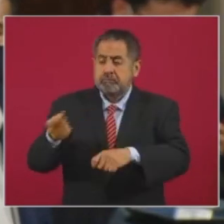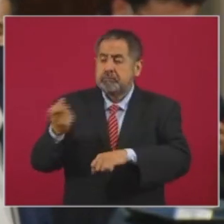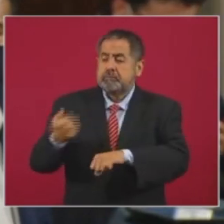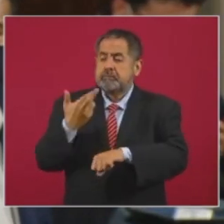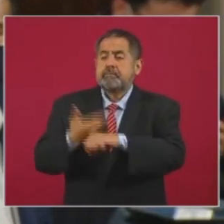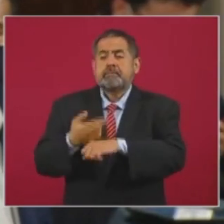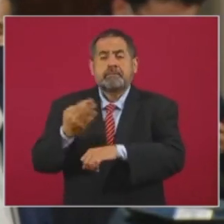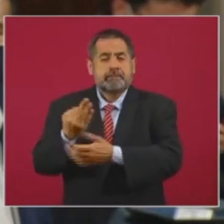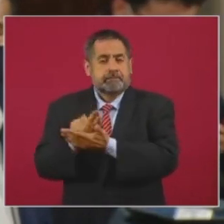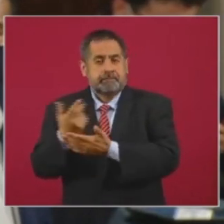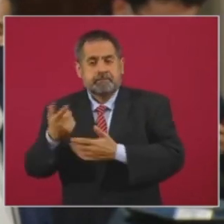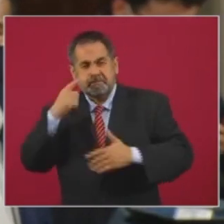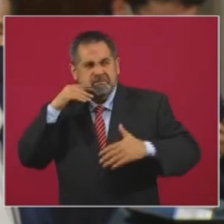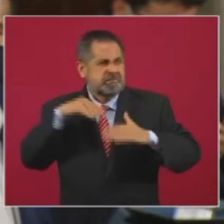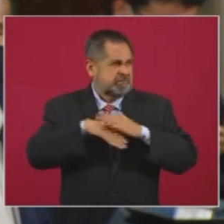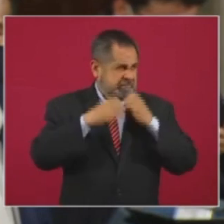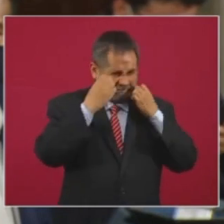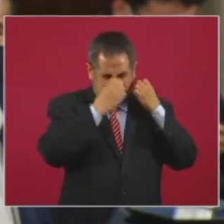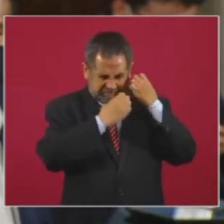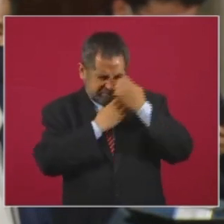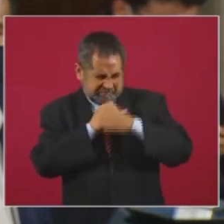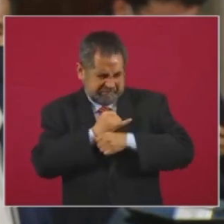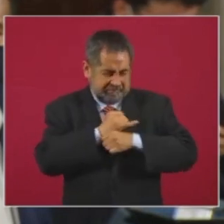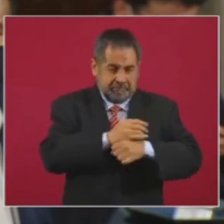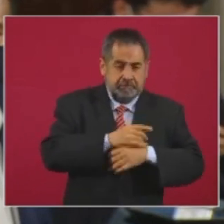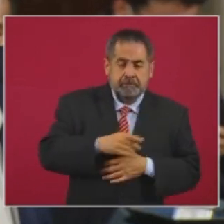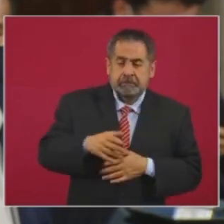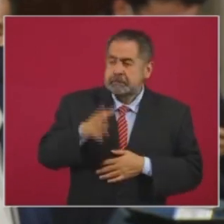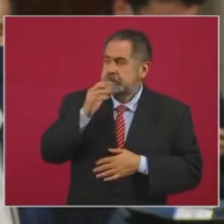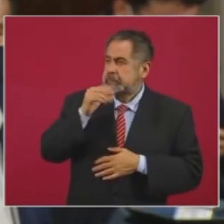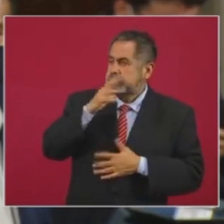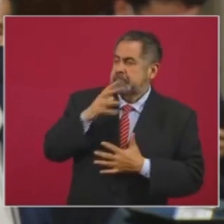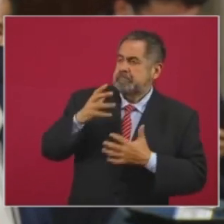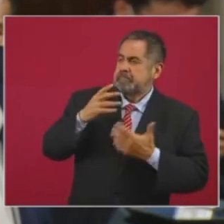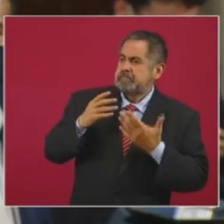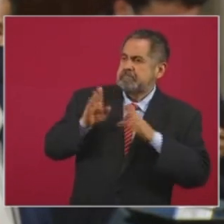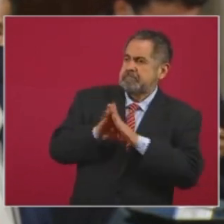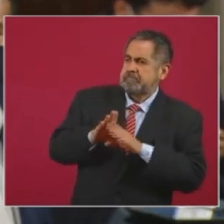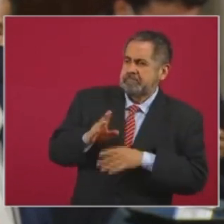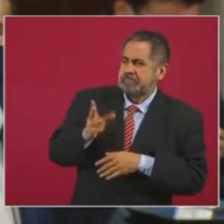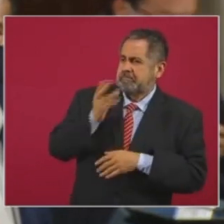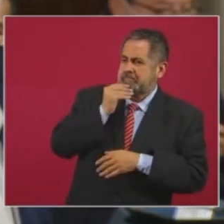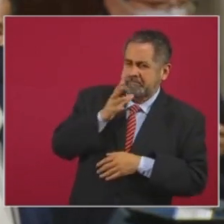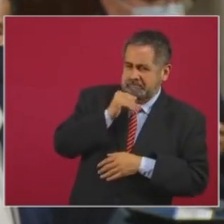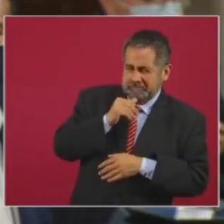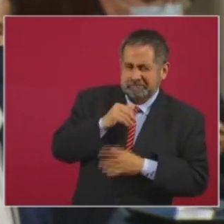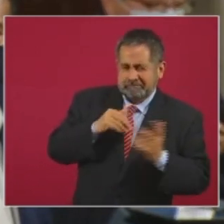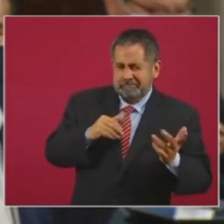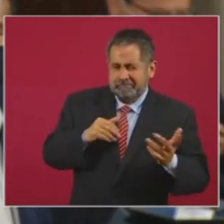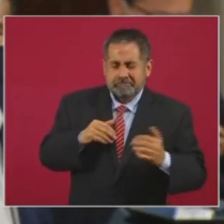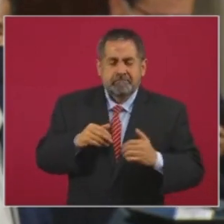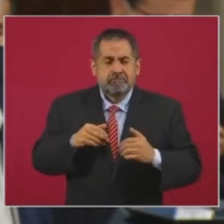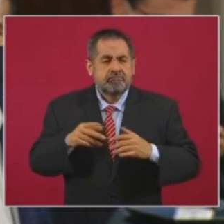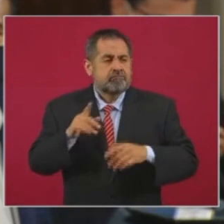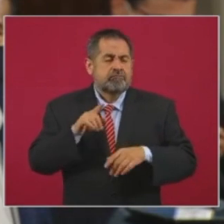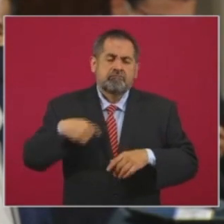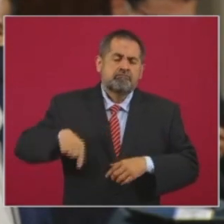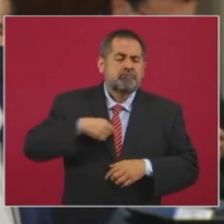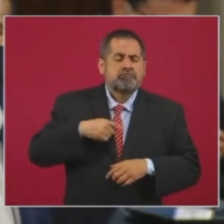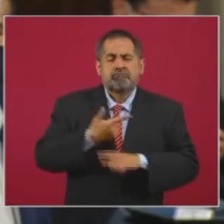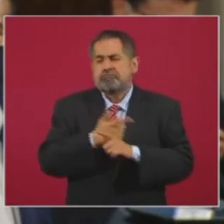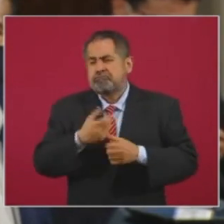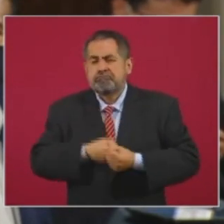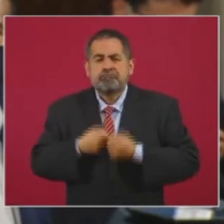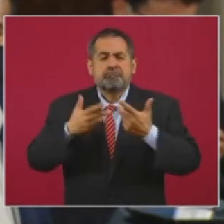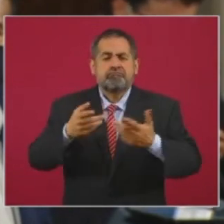Planeación. Se entiende que como todos sus ataques no han podido obligarnos, tenemos alta conciencia de la defensa de la libertad de expresión y